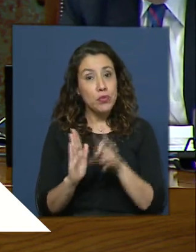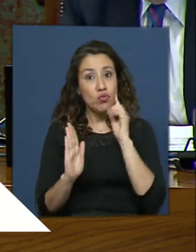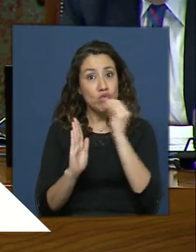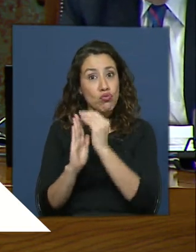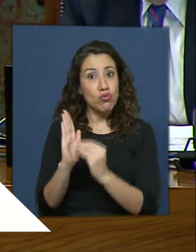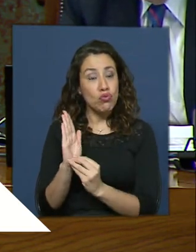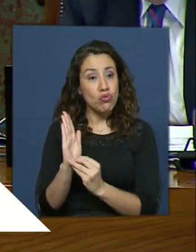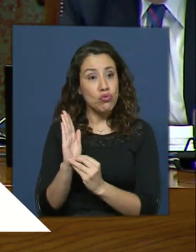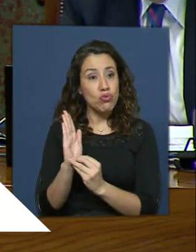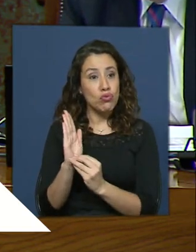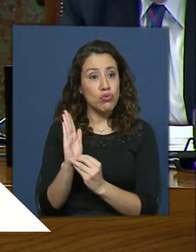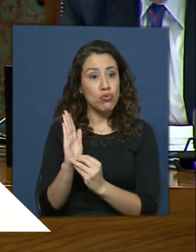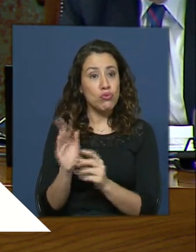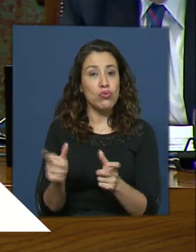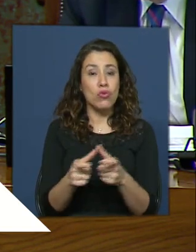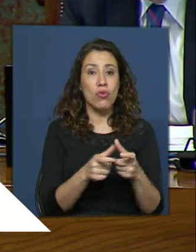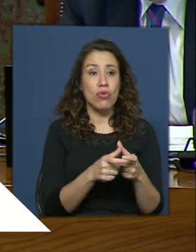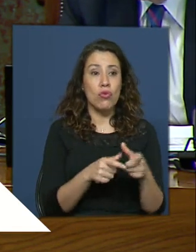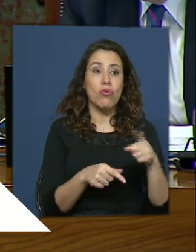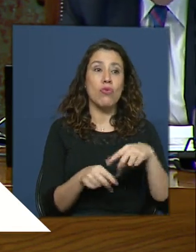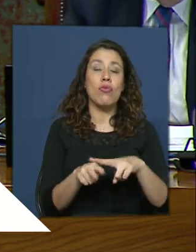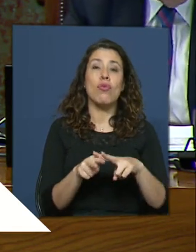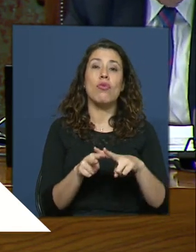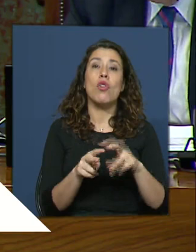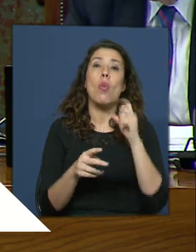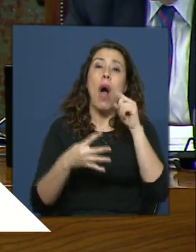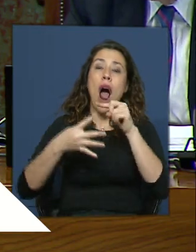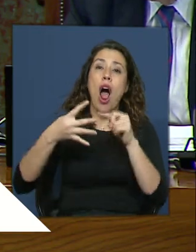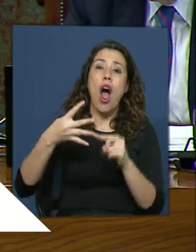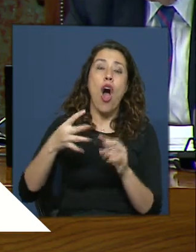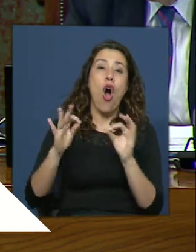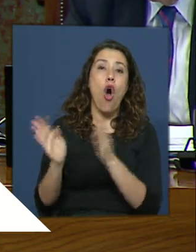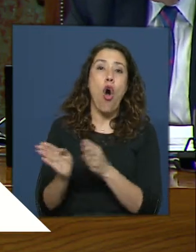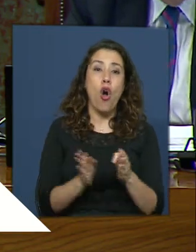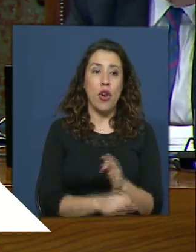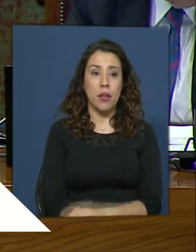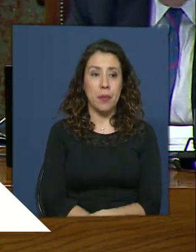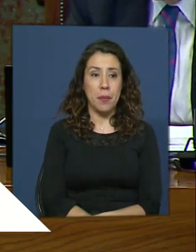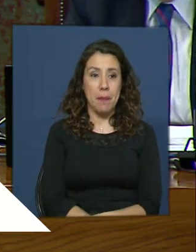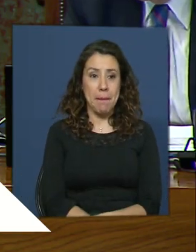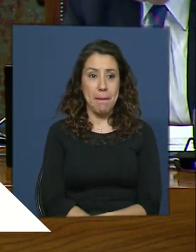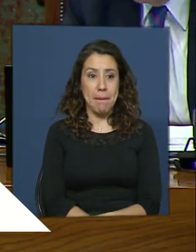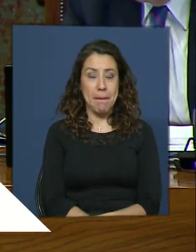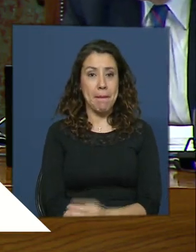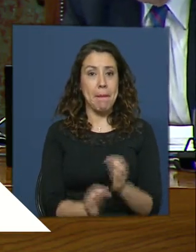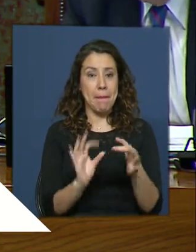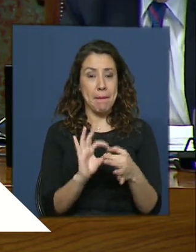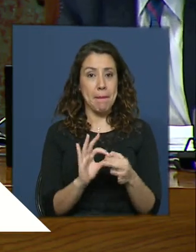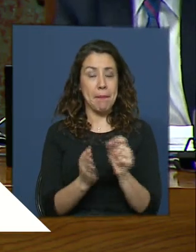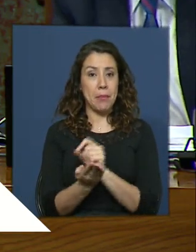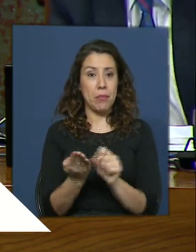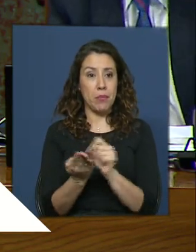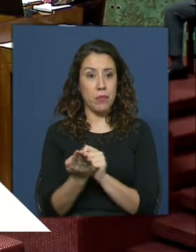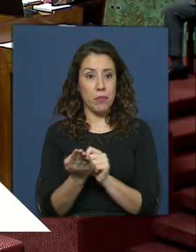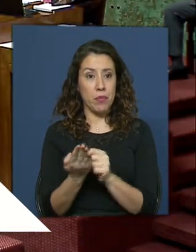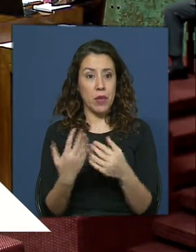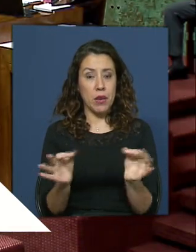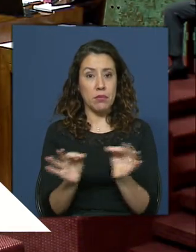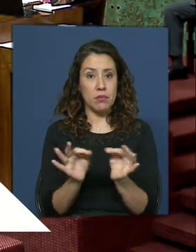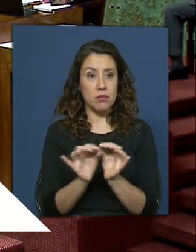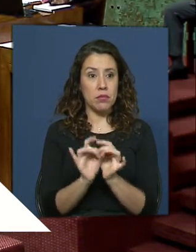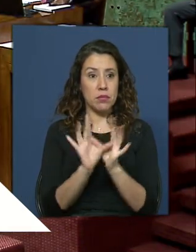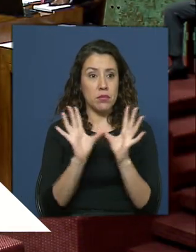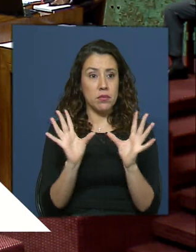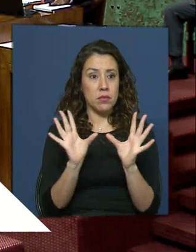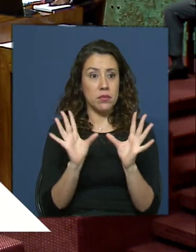tabla, son los comités los que tienen que fijar cuál es el orden que pueden arreglar lo que usted está haciendo. Gracias, señor secretario. Ha quedado muy clara la